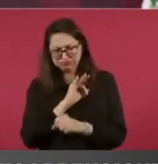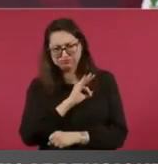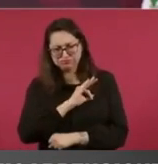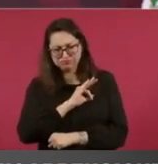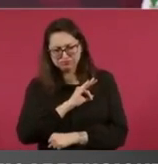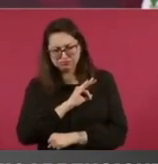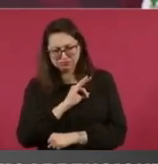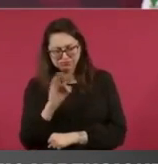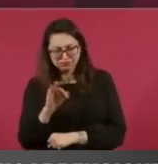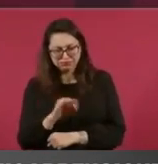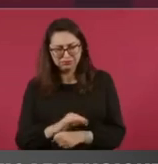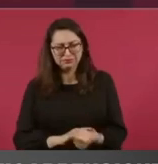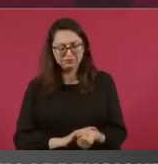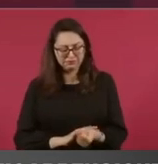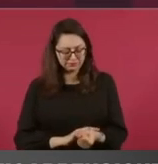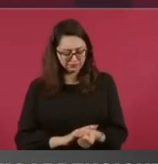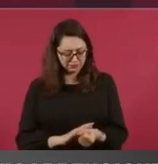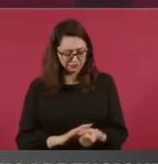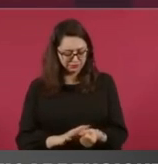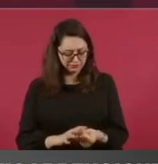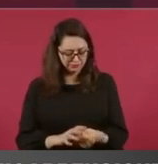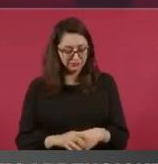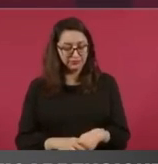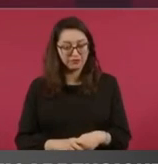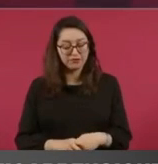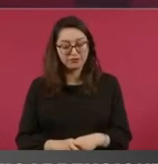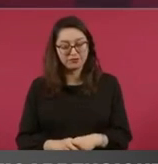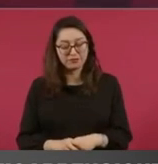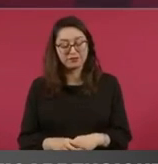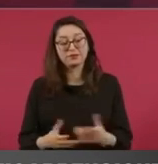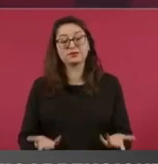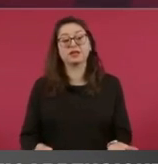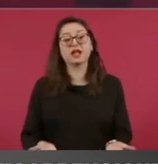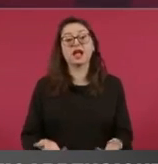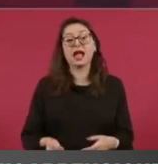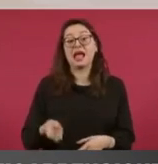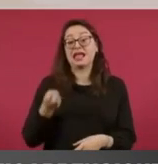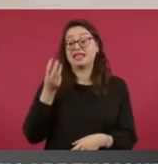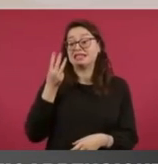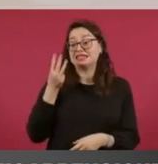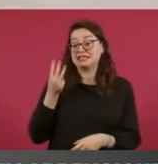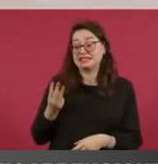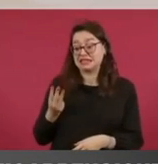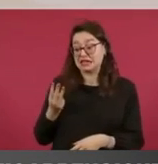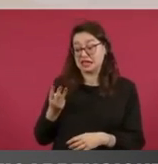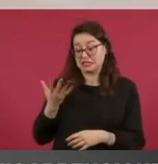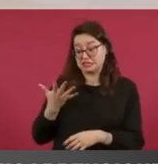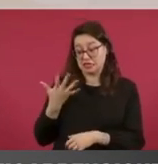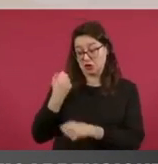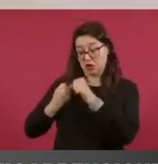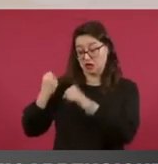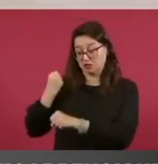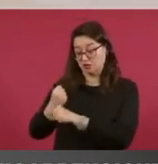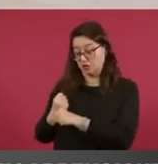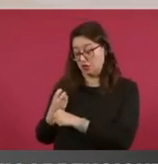De 3 billones a 4,5 billones.